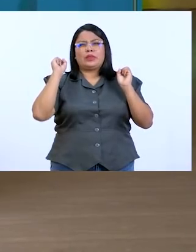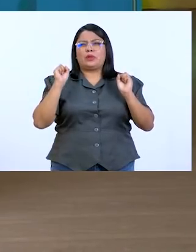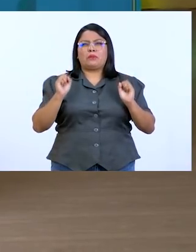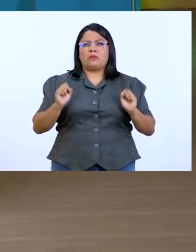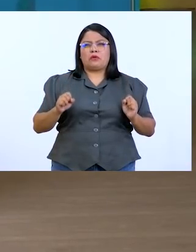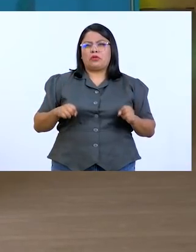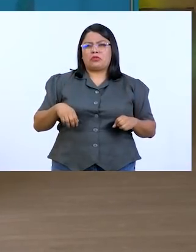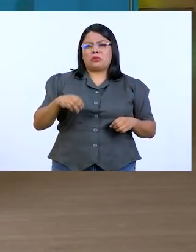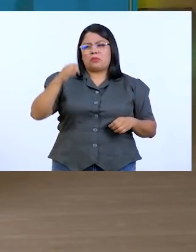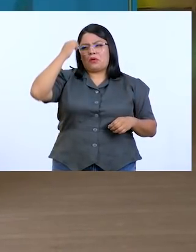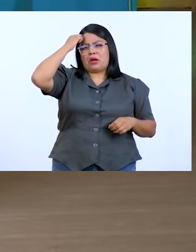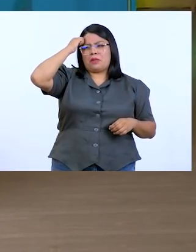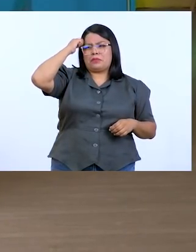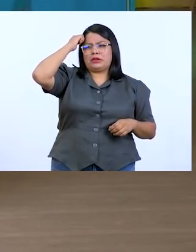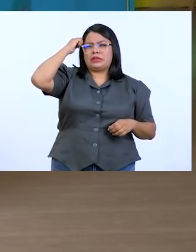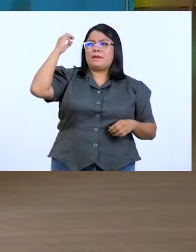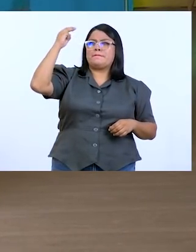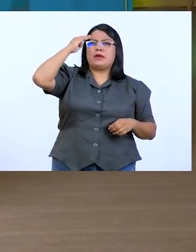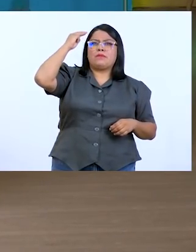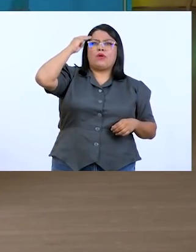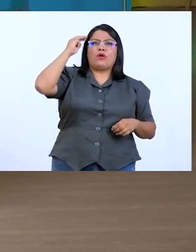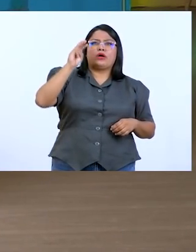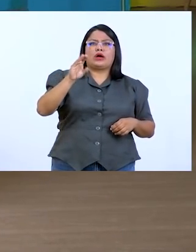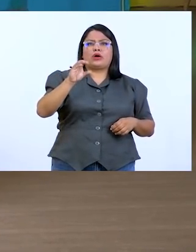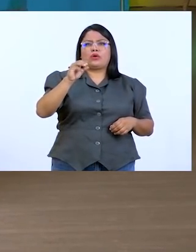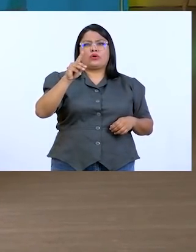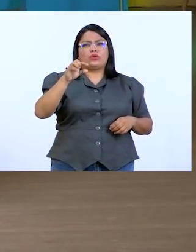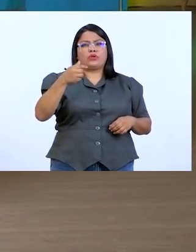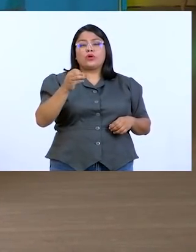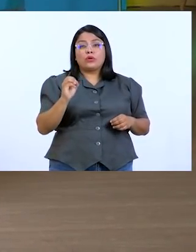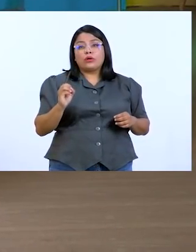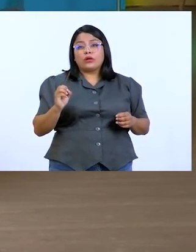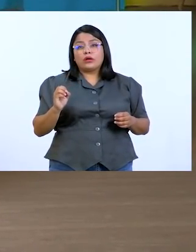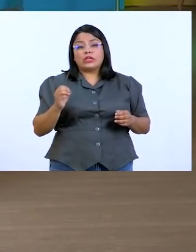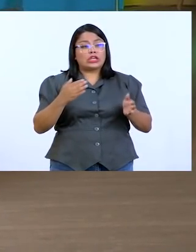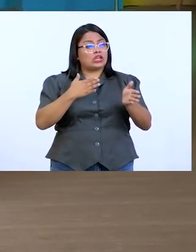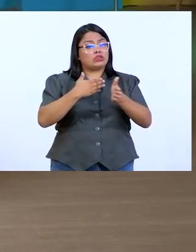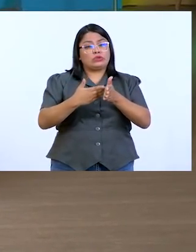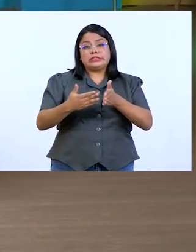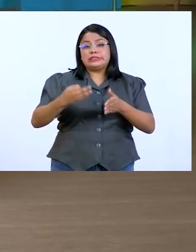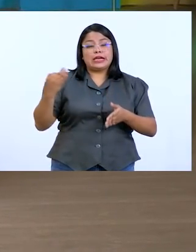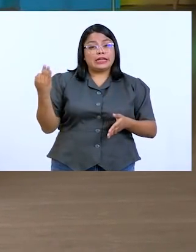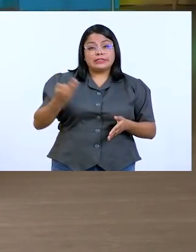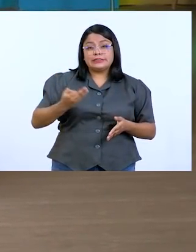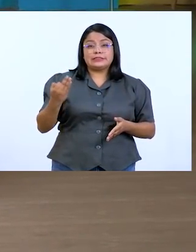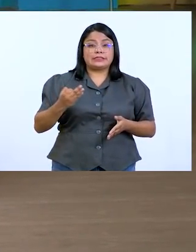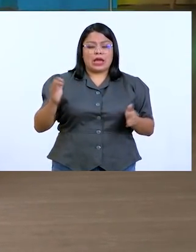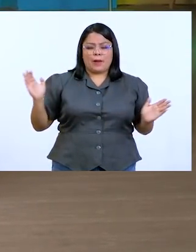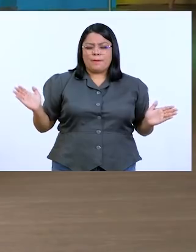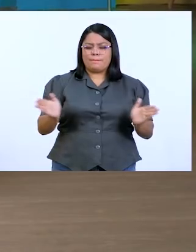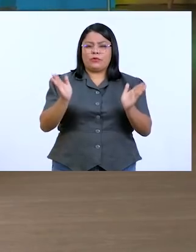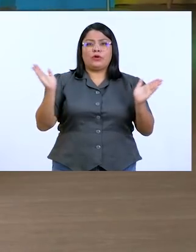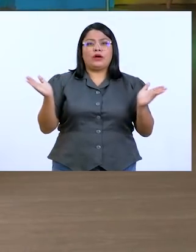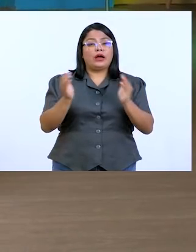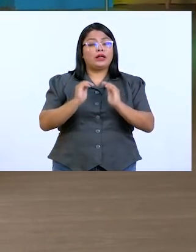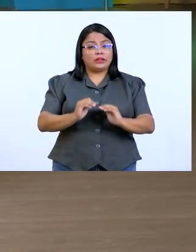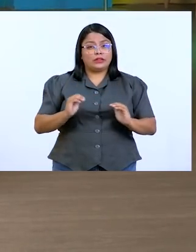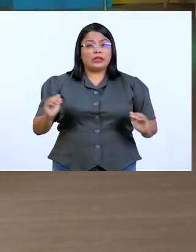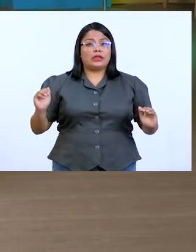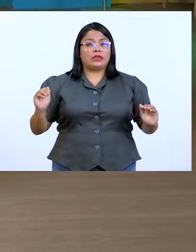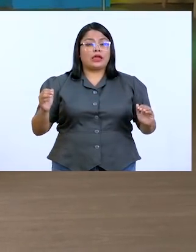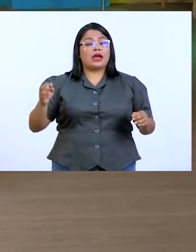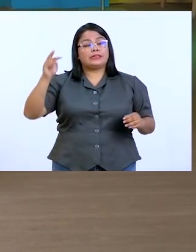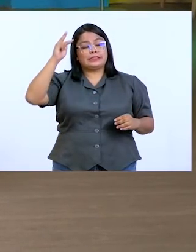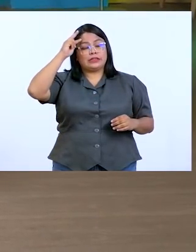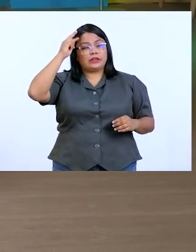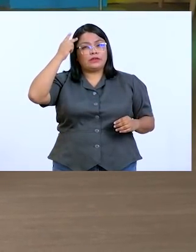un aprendizaje del código memorístico y que no parta de las necesidades y motivaciones de los